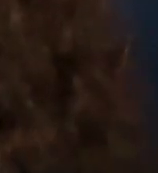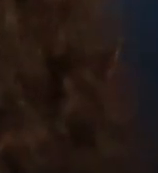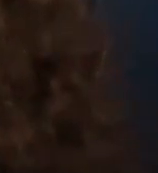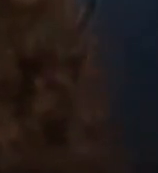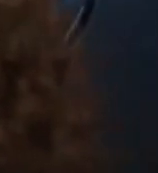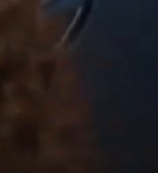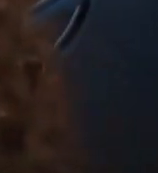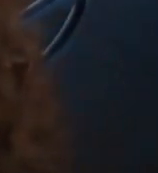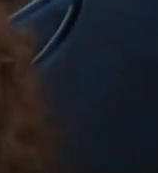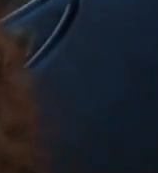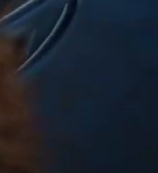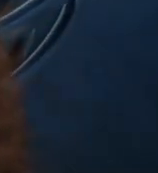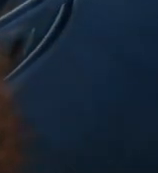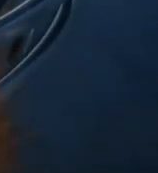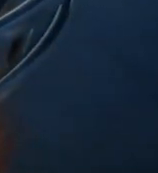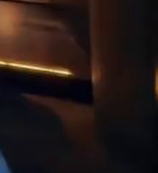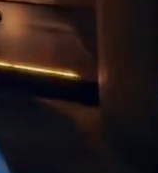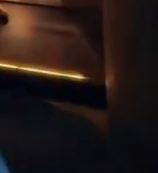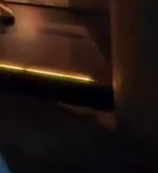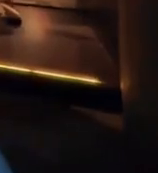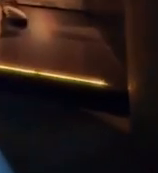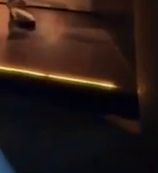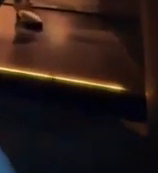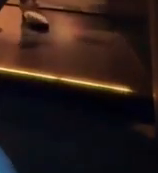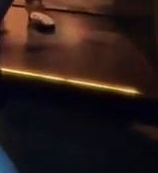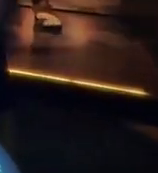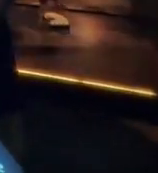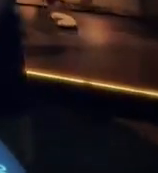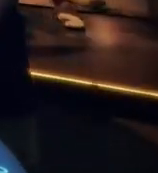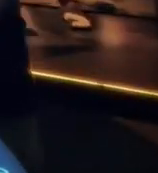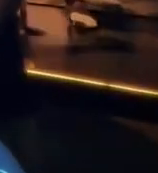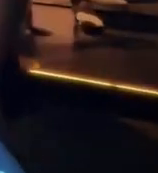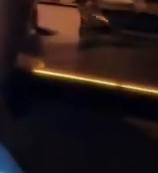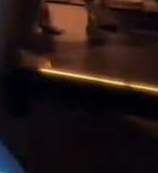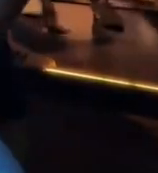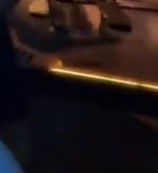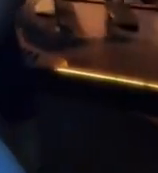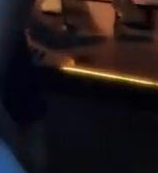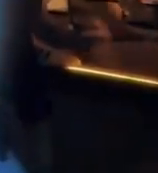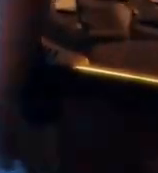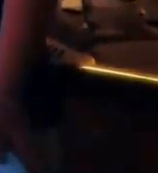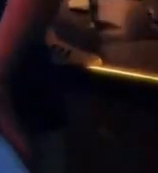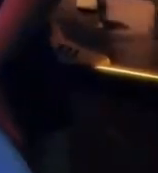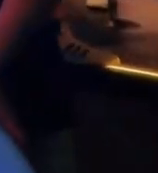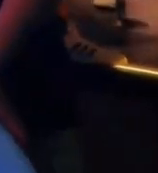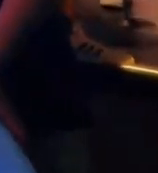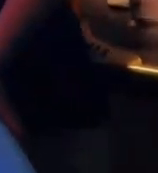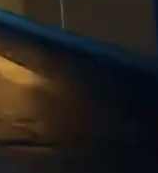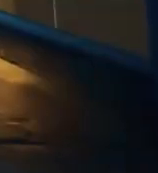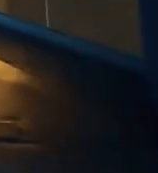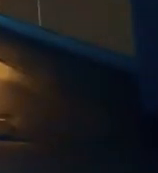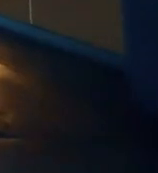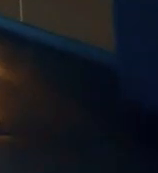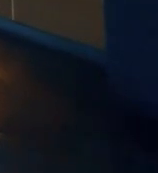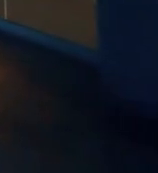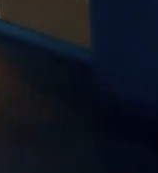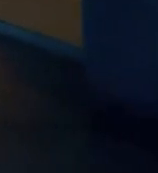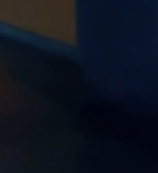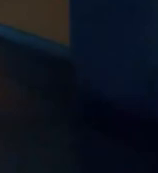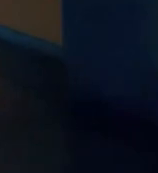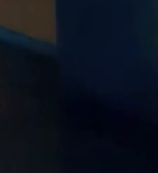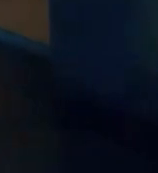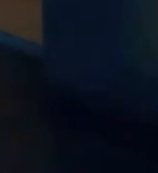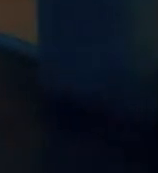lineamientos del diseño Universal de este modo abarcamos los ámbitos de movilidad comunicación y cognición